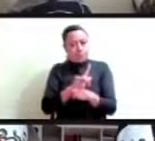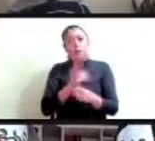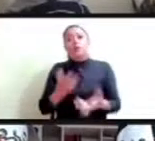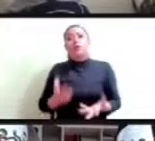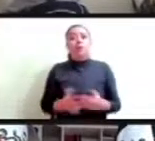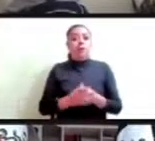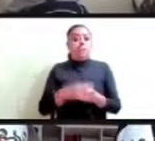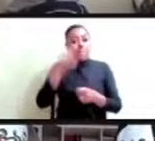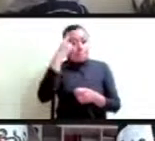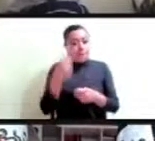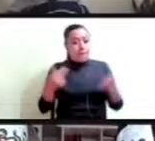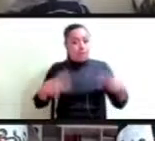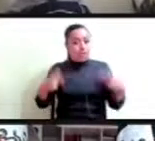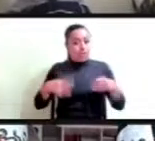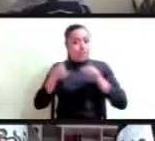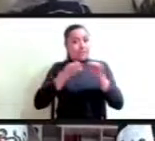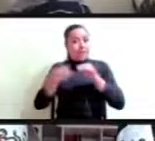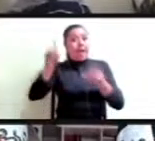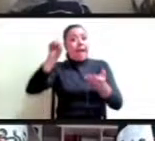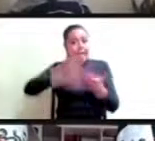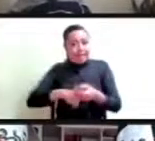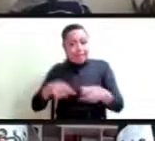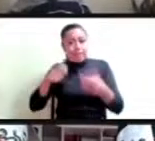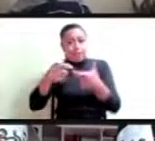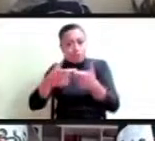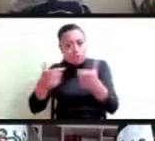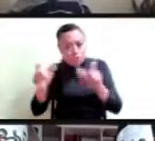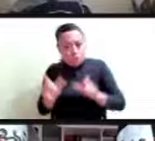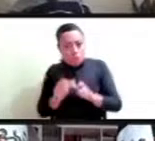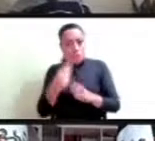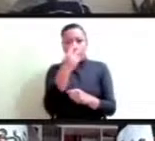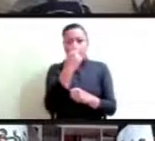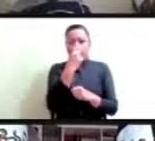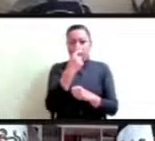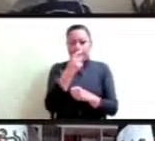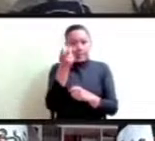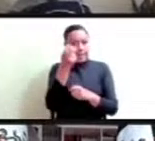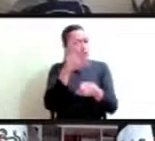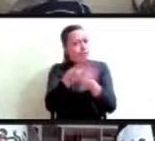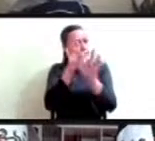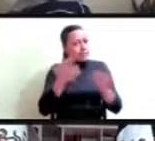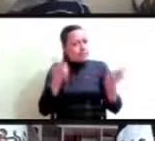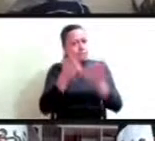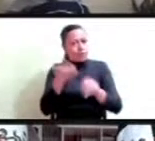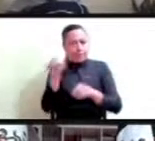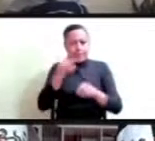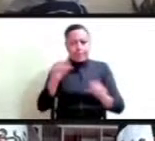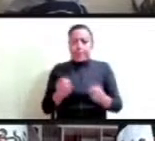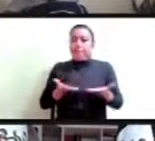Ciudad de México, que son principalmente quienes brindan seguridad,